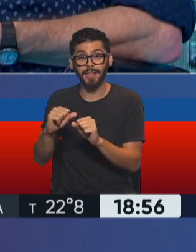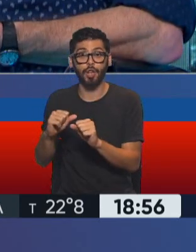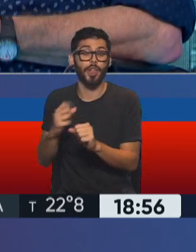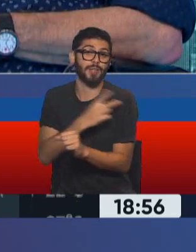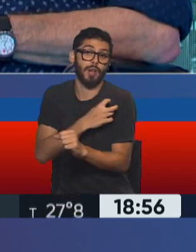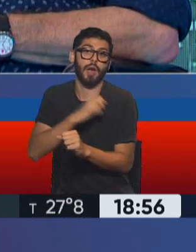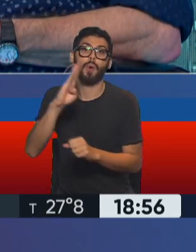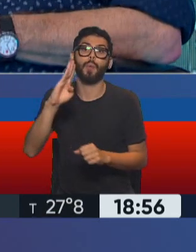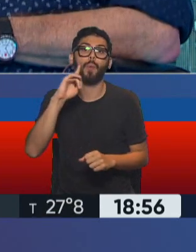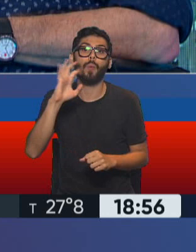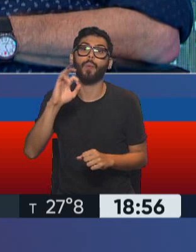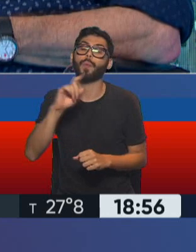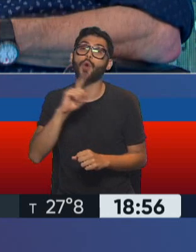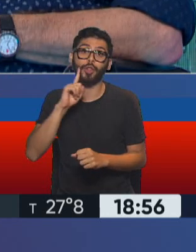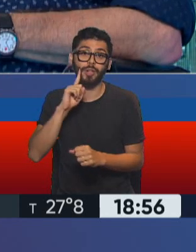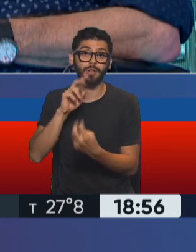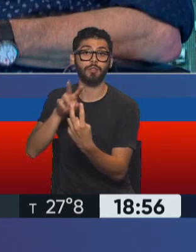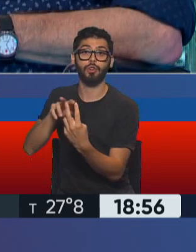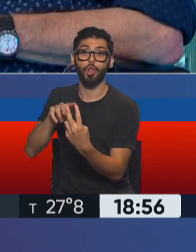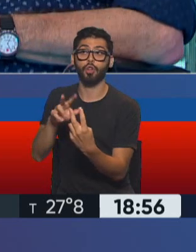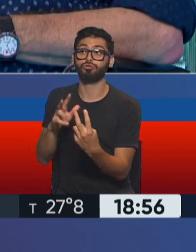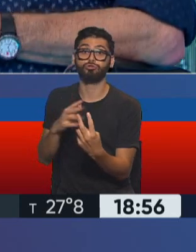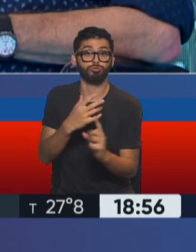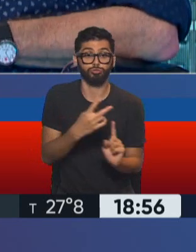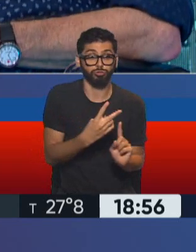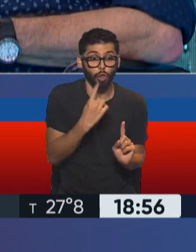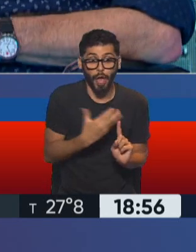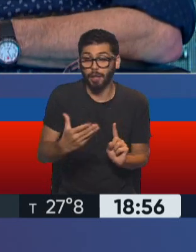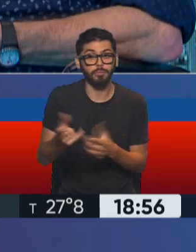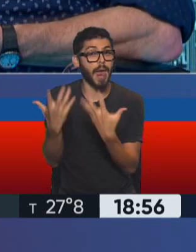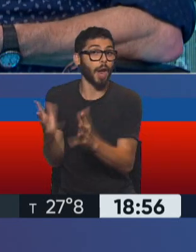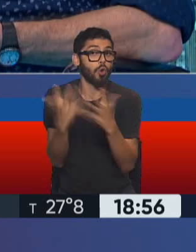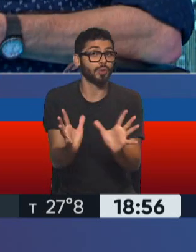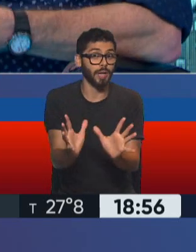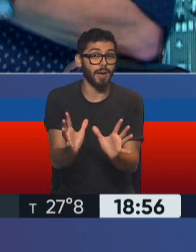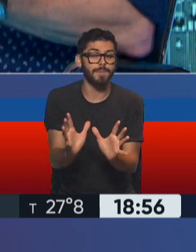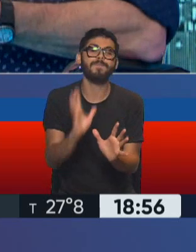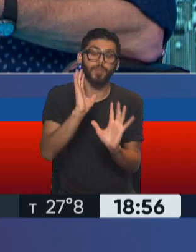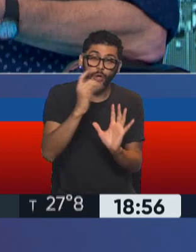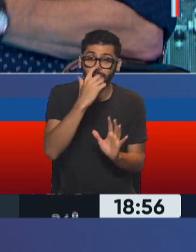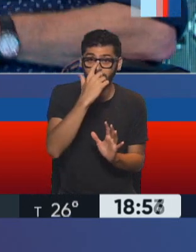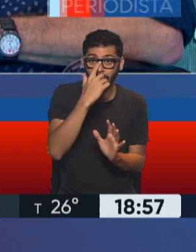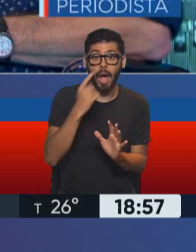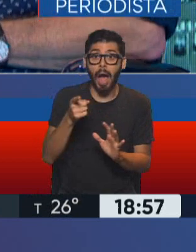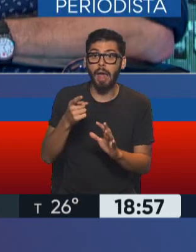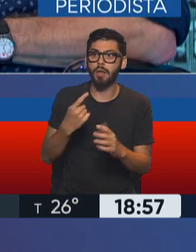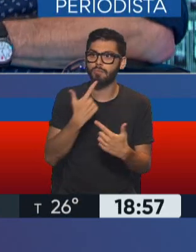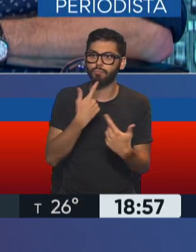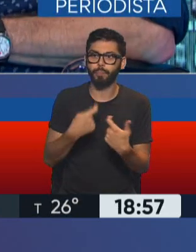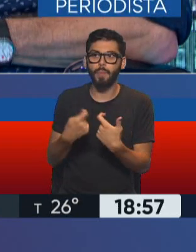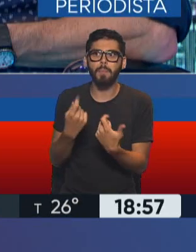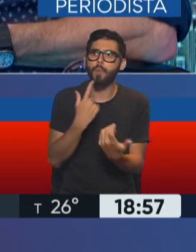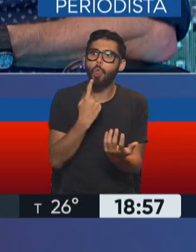Piotti se vean obligados a renunciar. En ese sentido, repito, fue una puja entre las